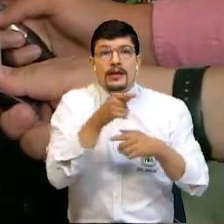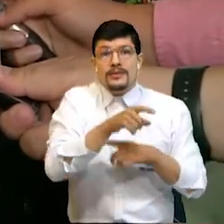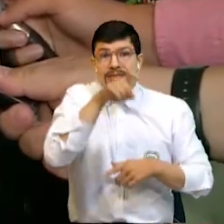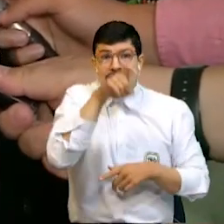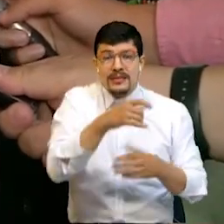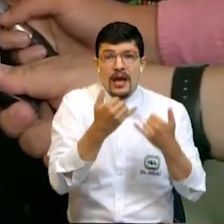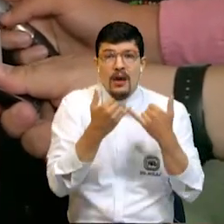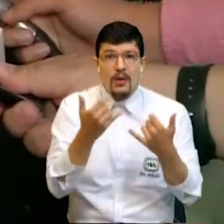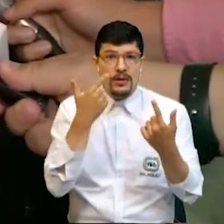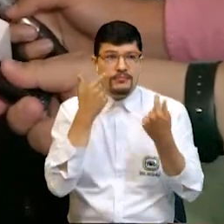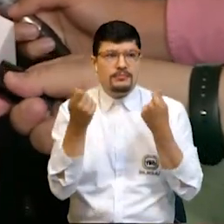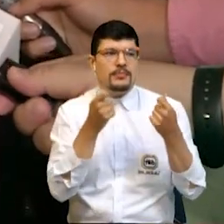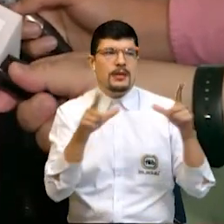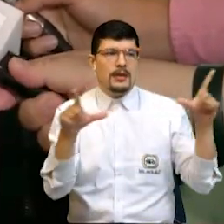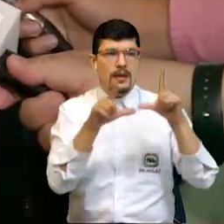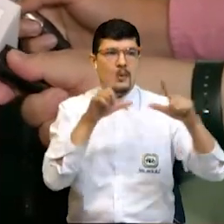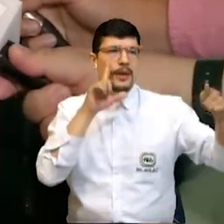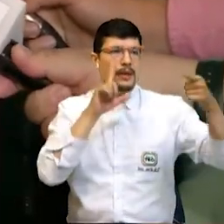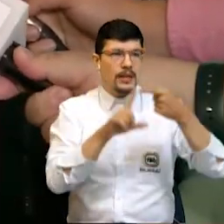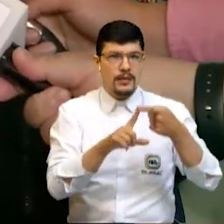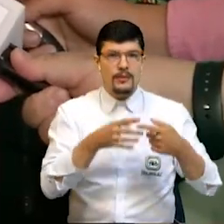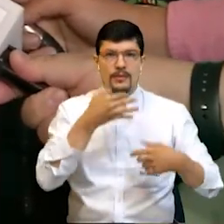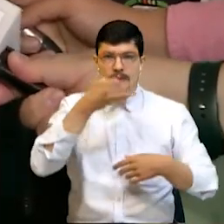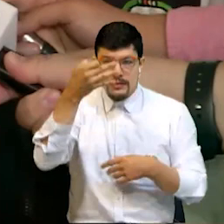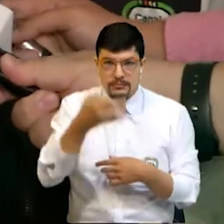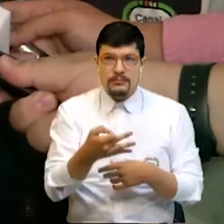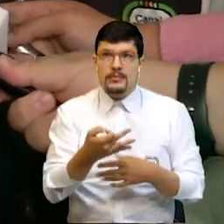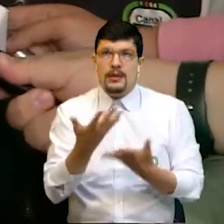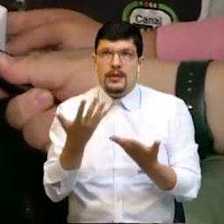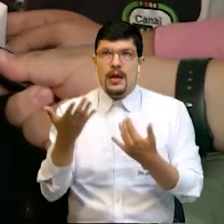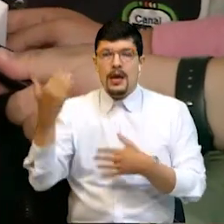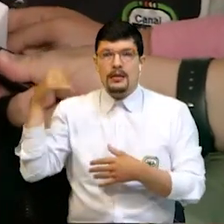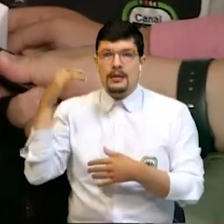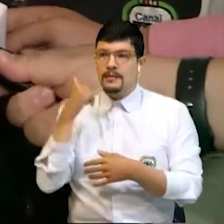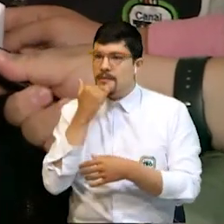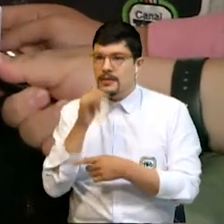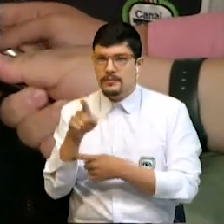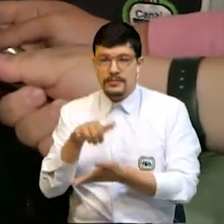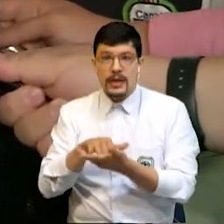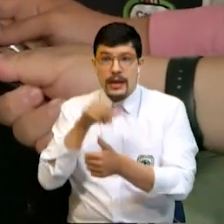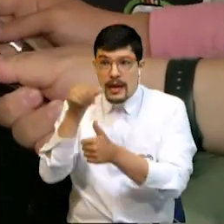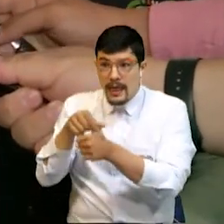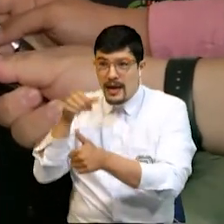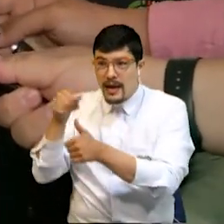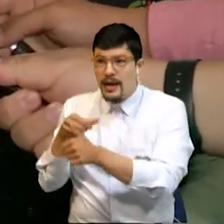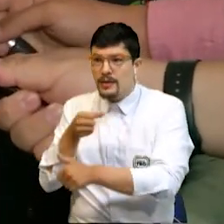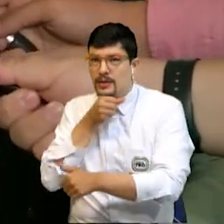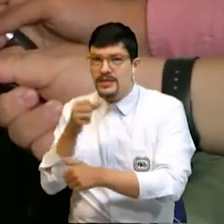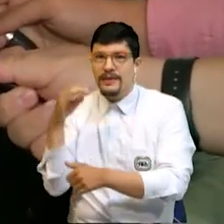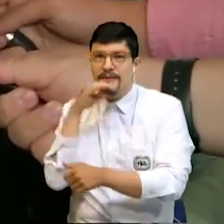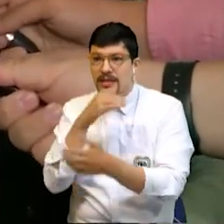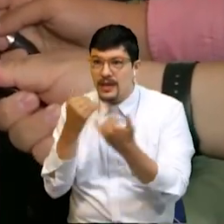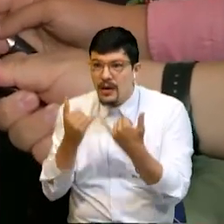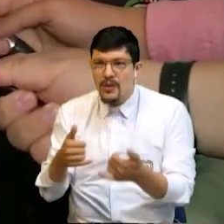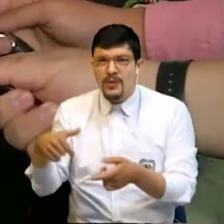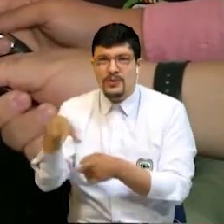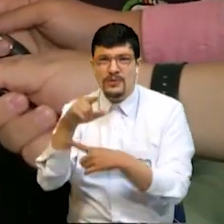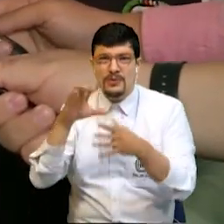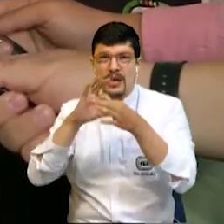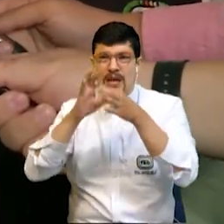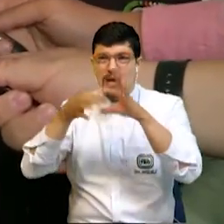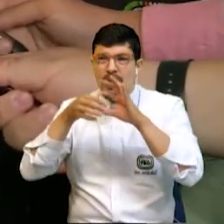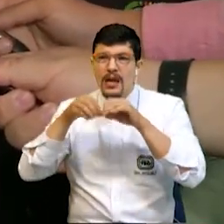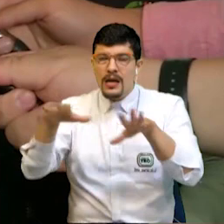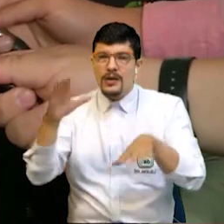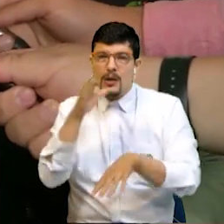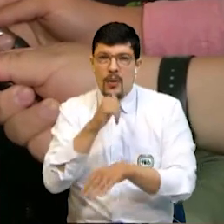hoy con una televisión objetiva sin sesgos en lo que viene ocurriendo cada noticia falsa que sale hoy a través de las redes si